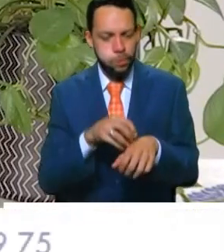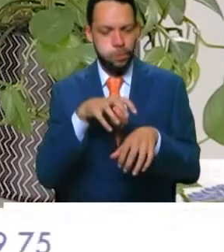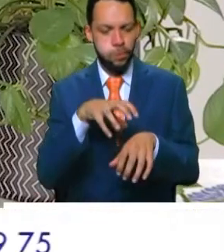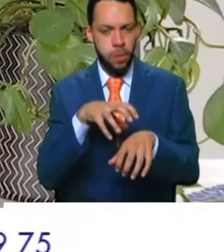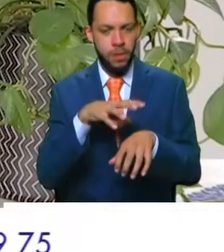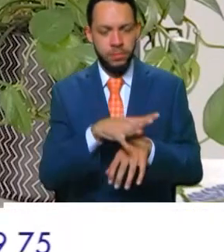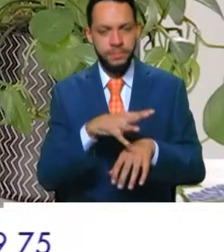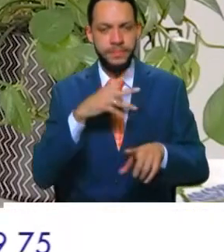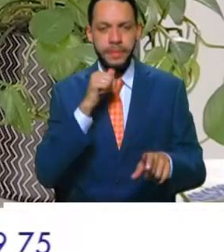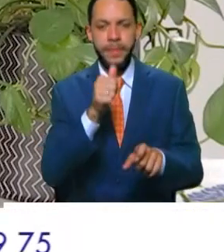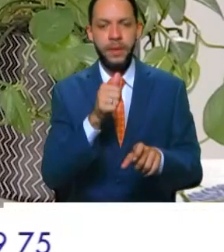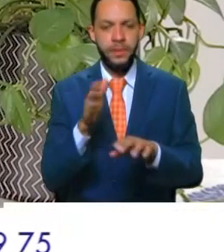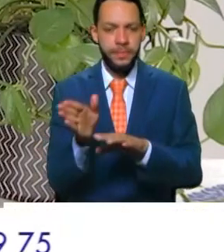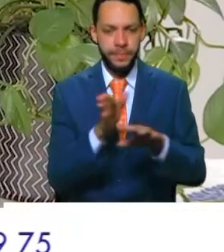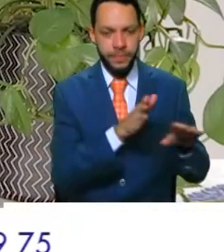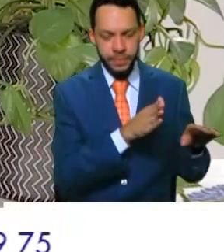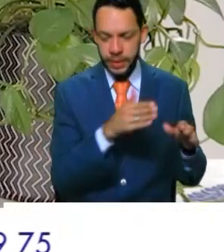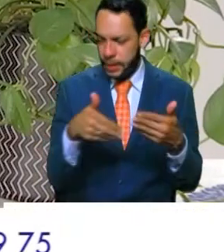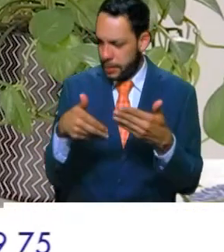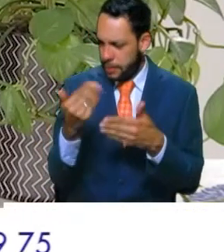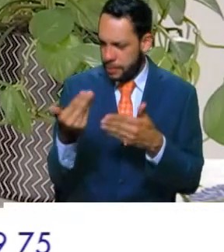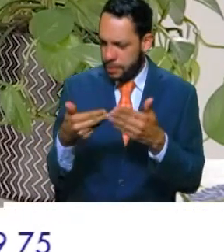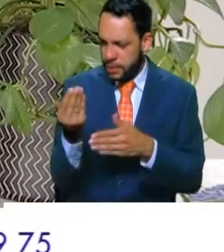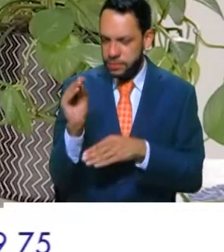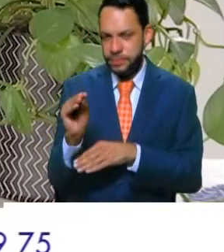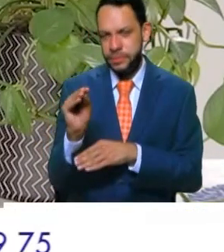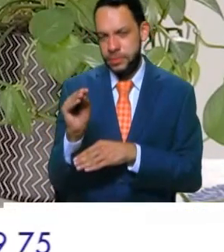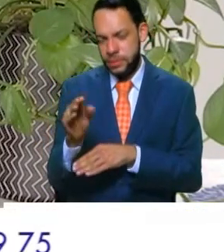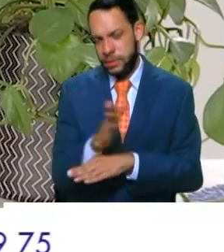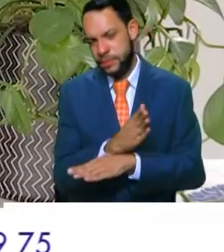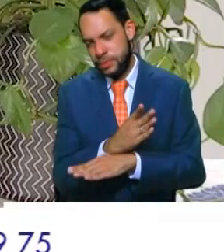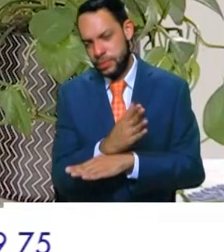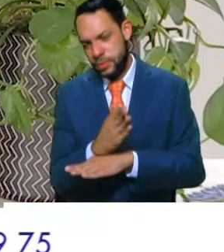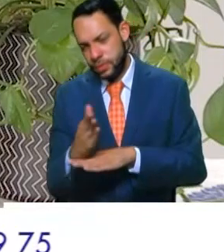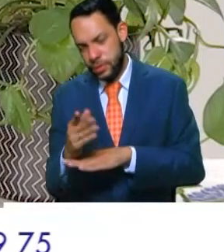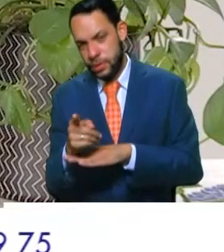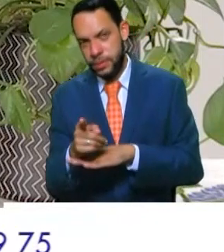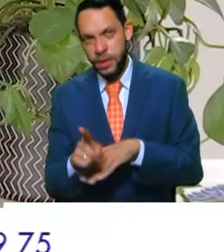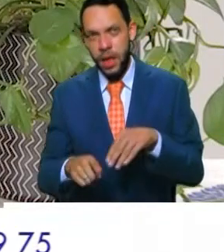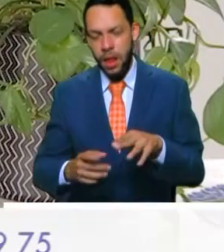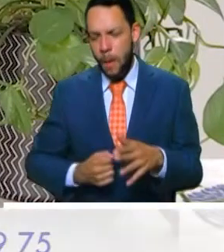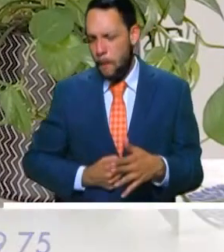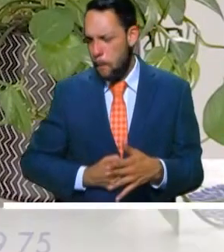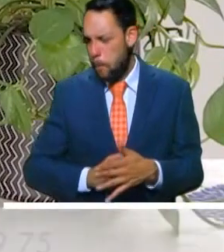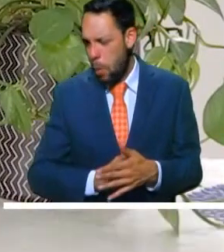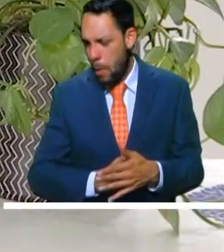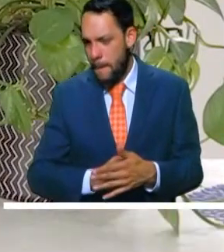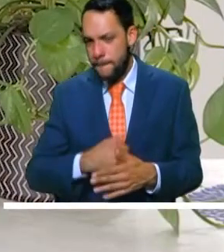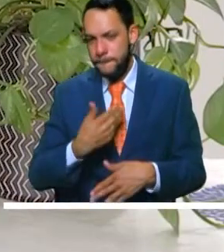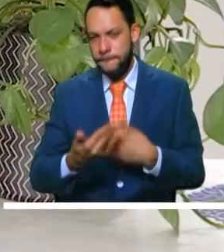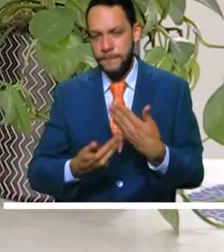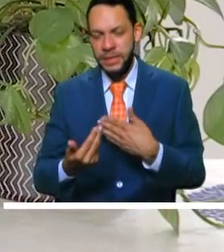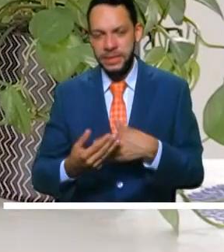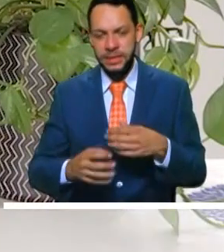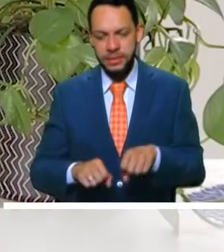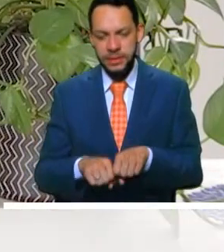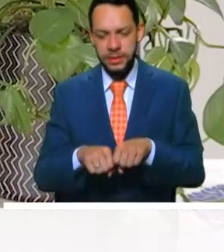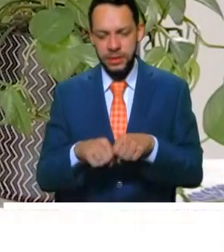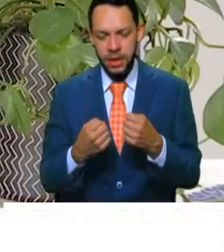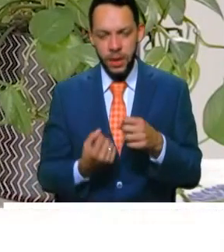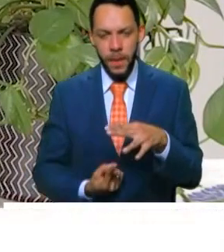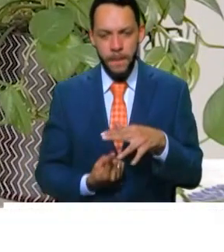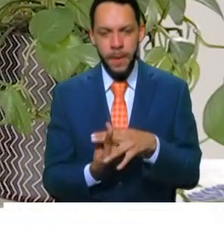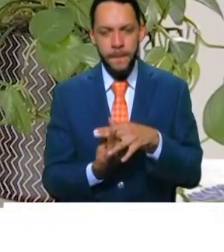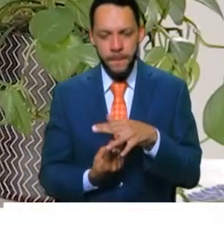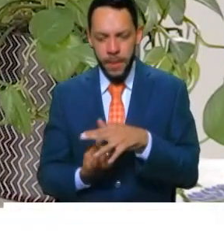el primer paso. Entonces, de ahí partimos. Como mal, se me inflama la tripita, se me abren los poritos del intestino y empieza